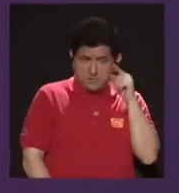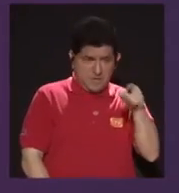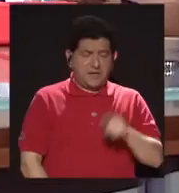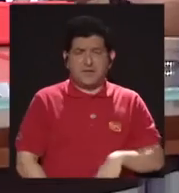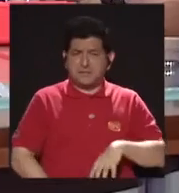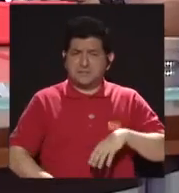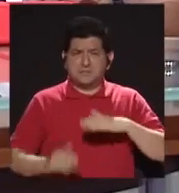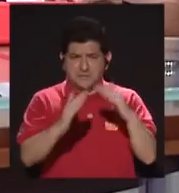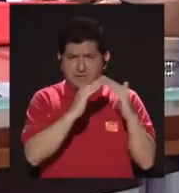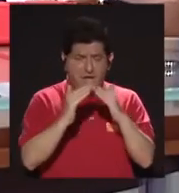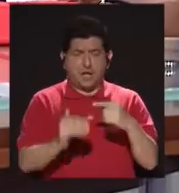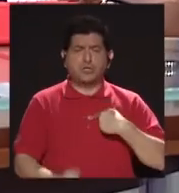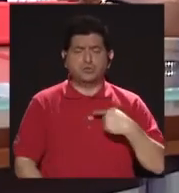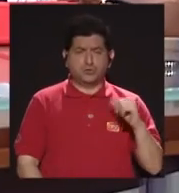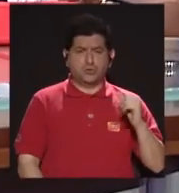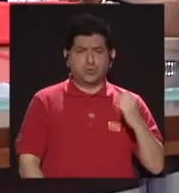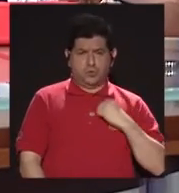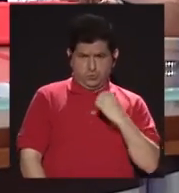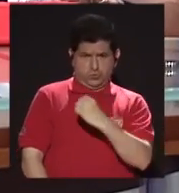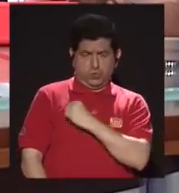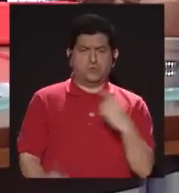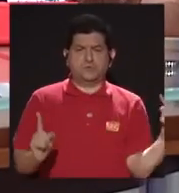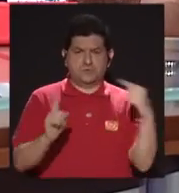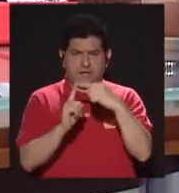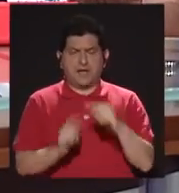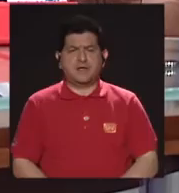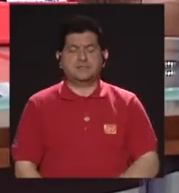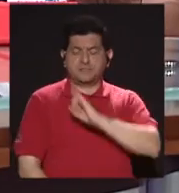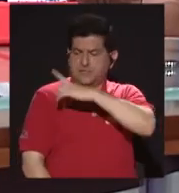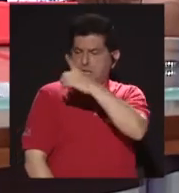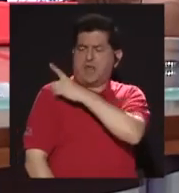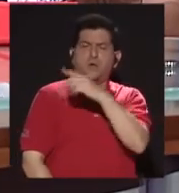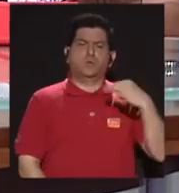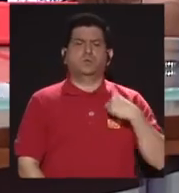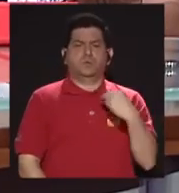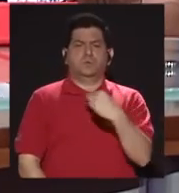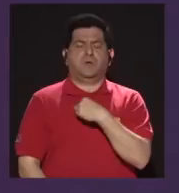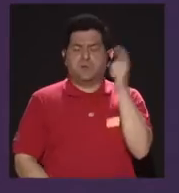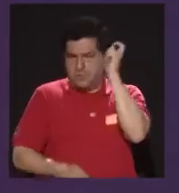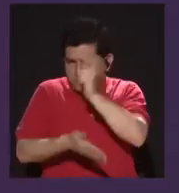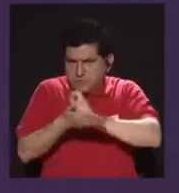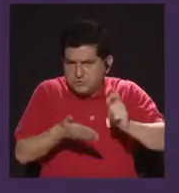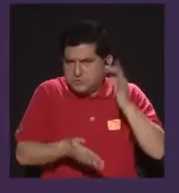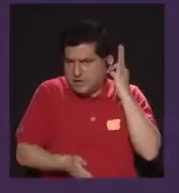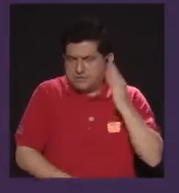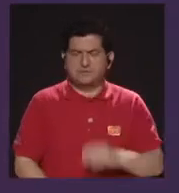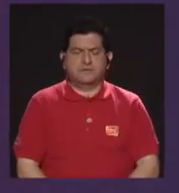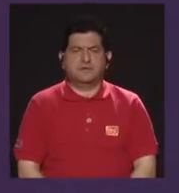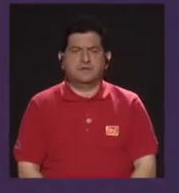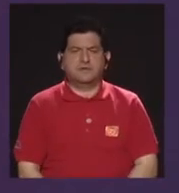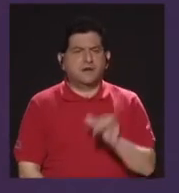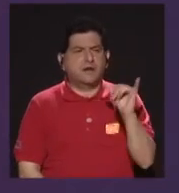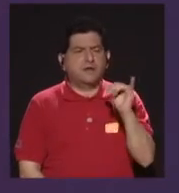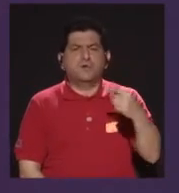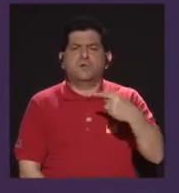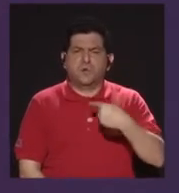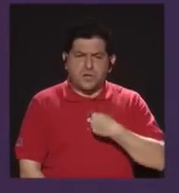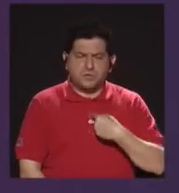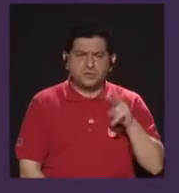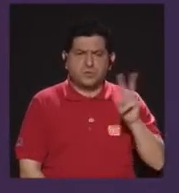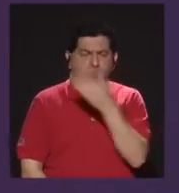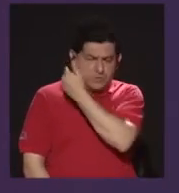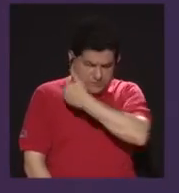desde que ha sido socio hasta en la junta directiva he sido secretaria he sido este